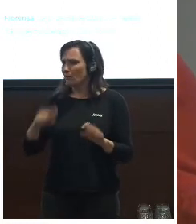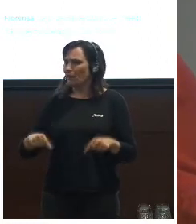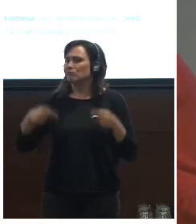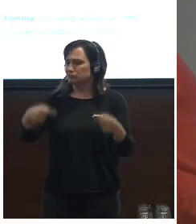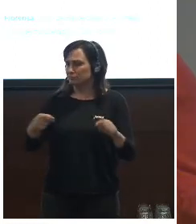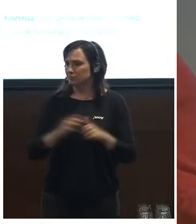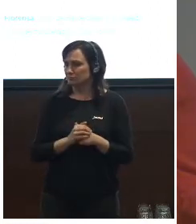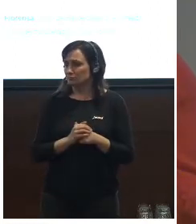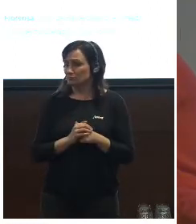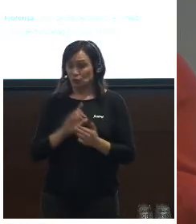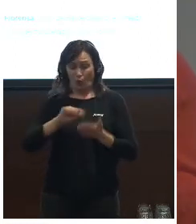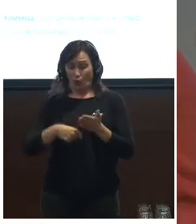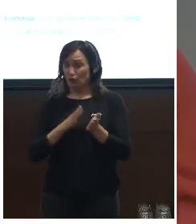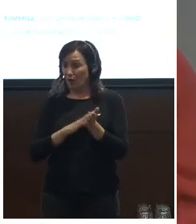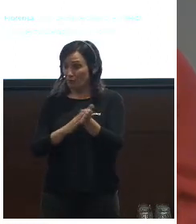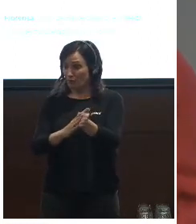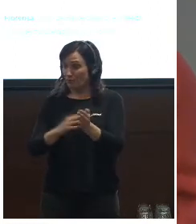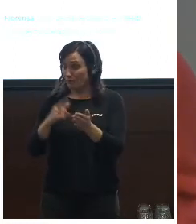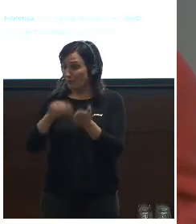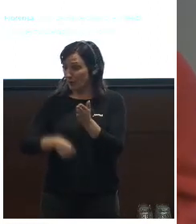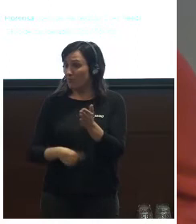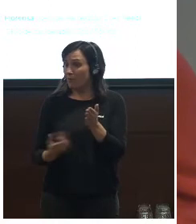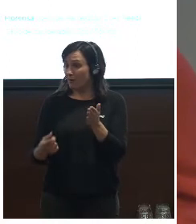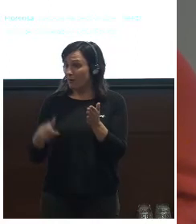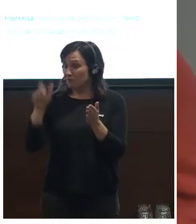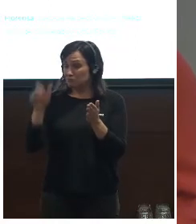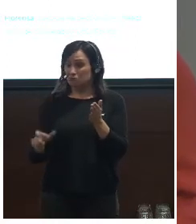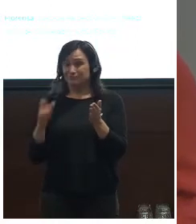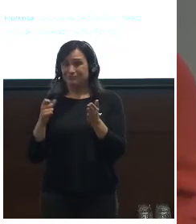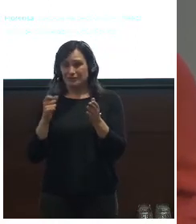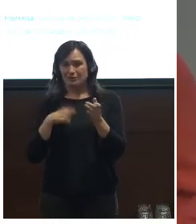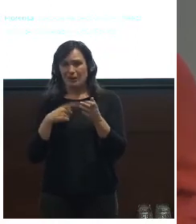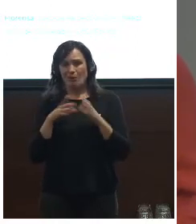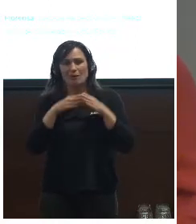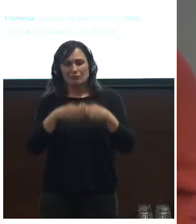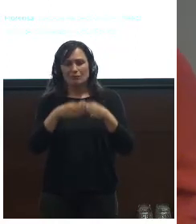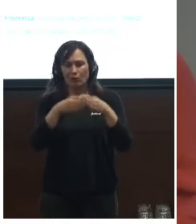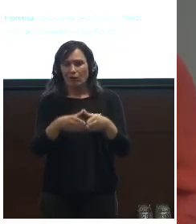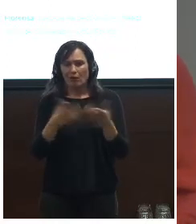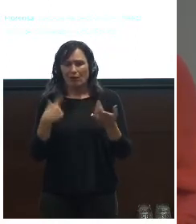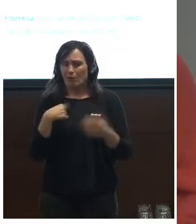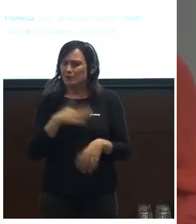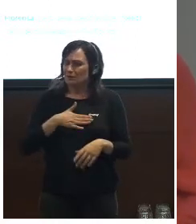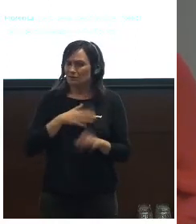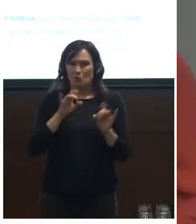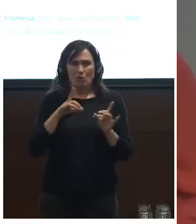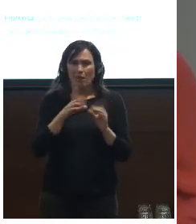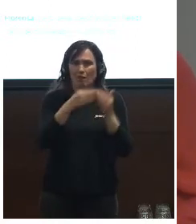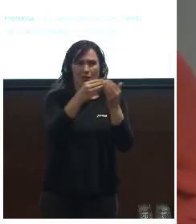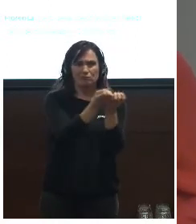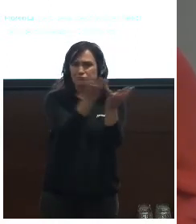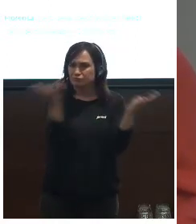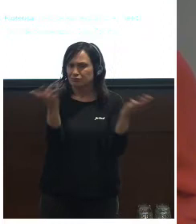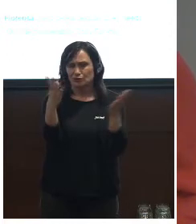contrato, porque tú has firmado un contrato con él y él, cuando hace un crucero y baja, tiene que quedar satisfecho como cualquier otro cliente. Si